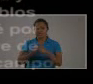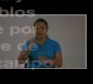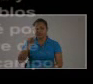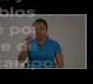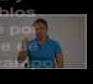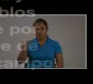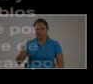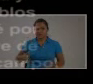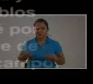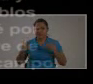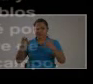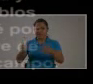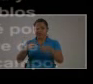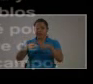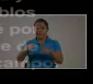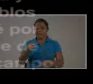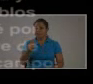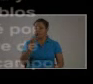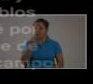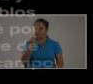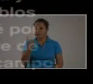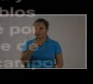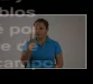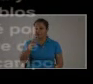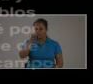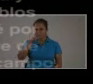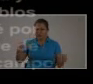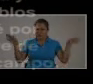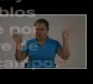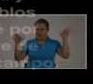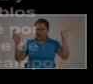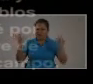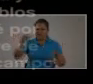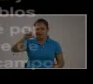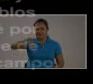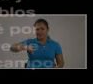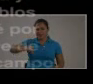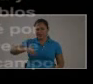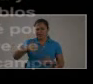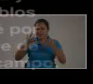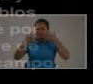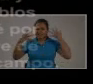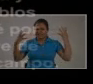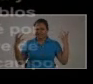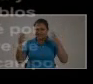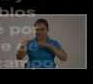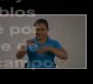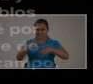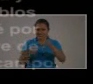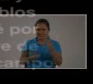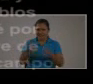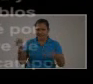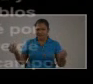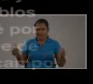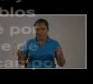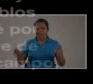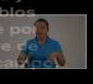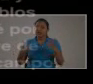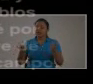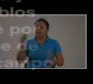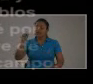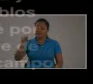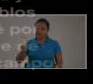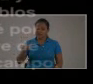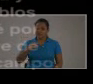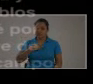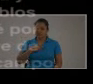por comida a toda clase de ave de rapiña y a las bestias del campo. Entonces, esto yo